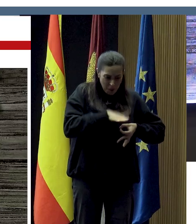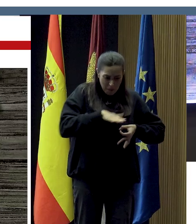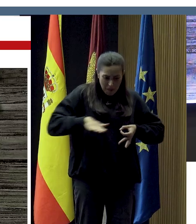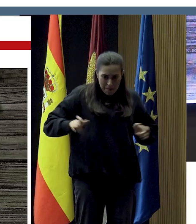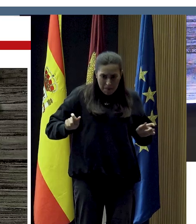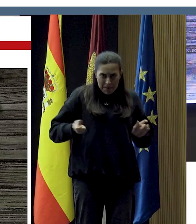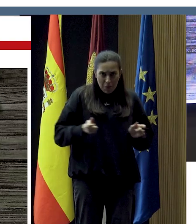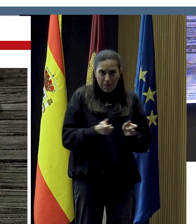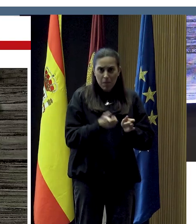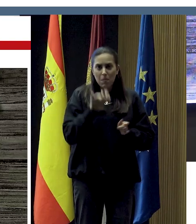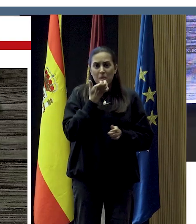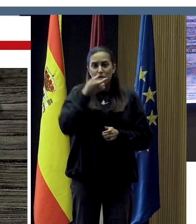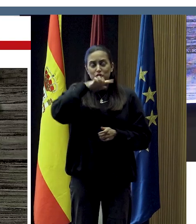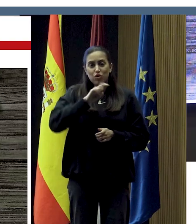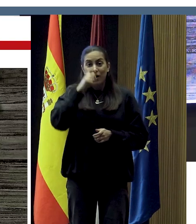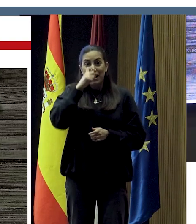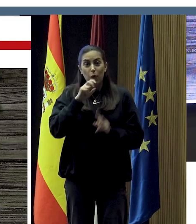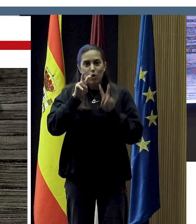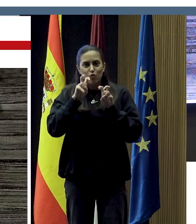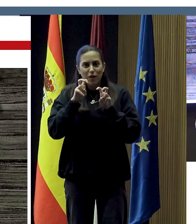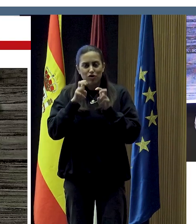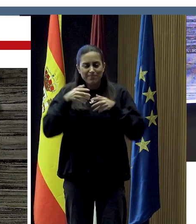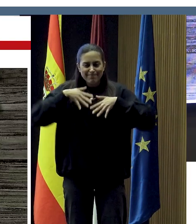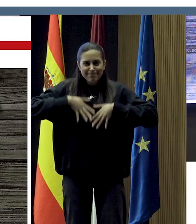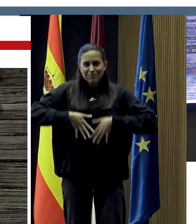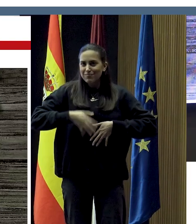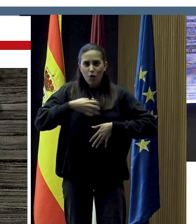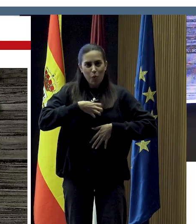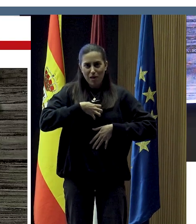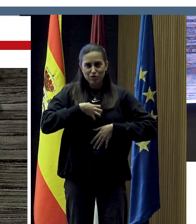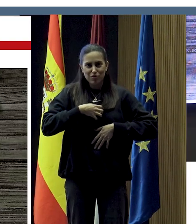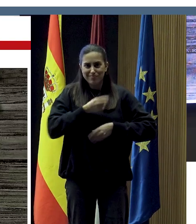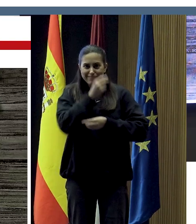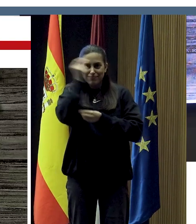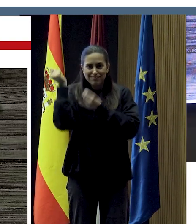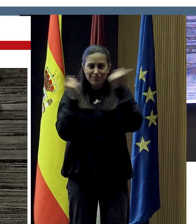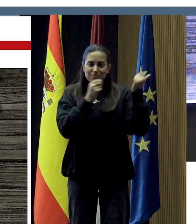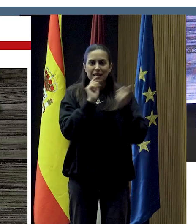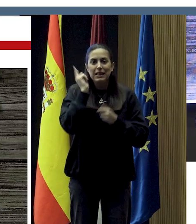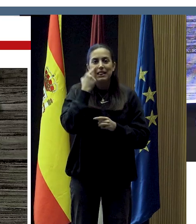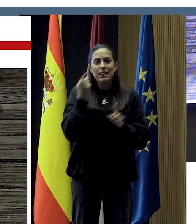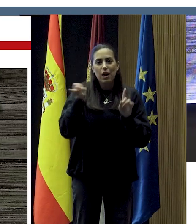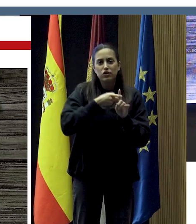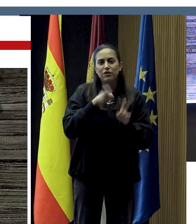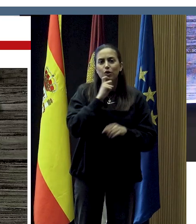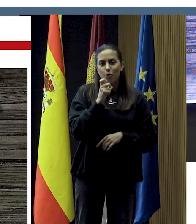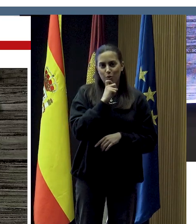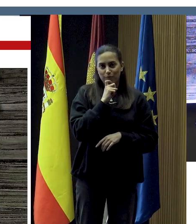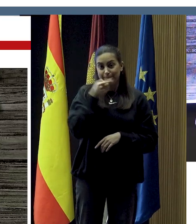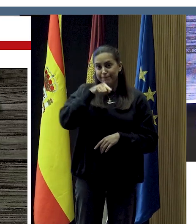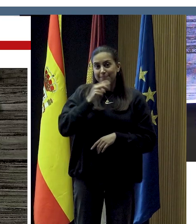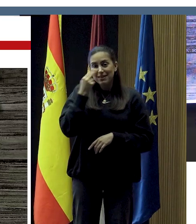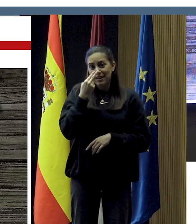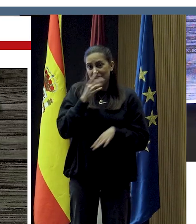provoca que no seamos capaces de generar nueva información? ¿Cómo podemos diagnosticarlo? Claro, nos interesa, como en